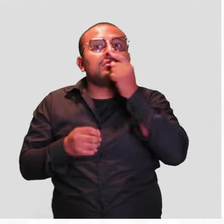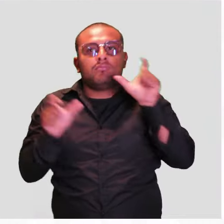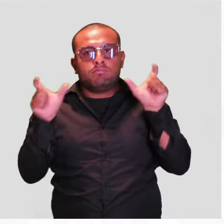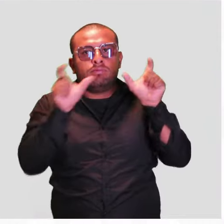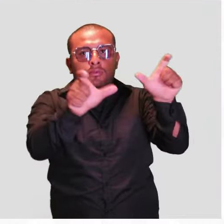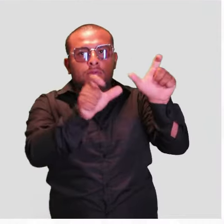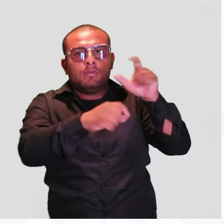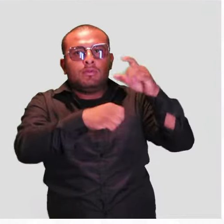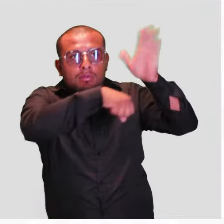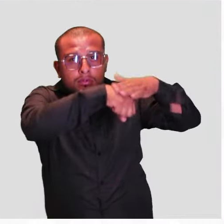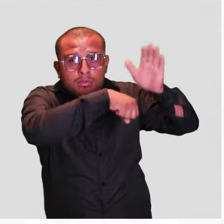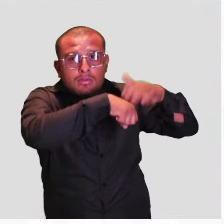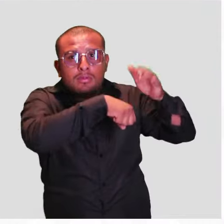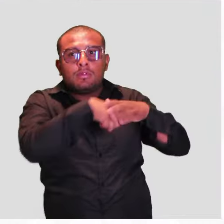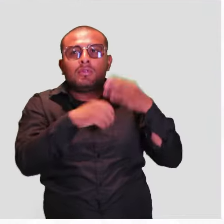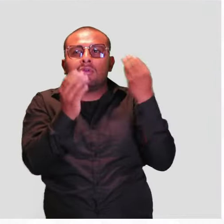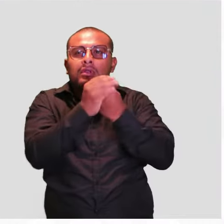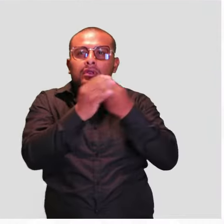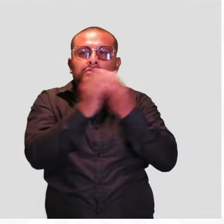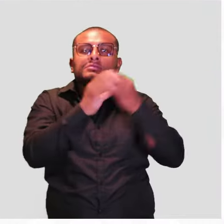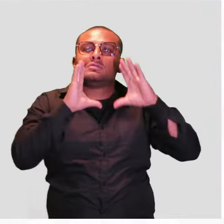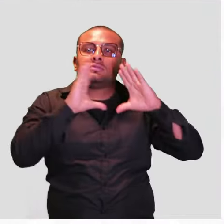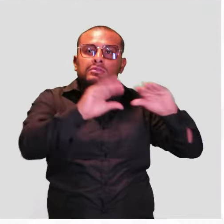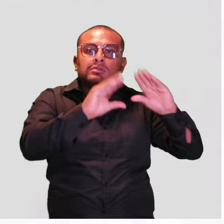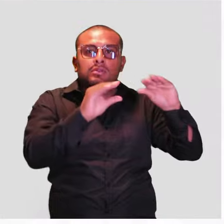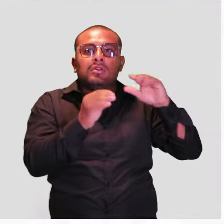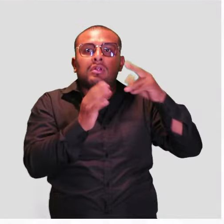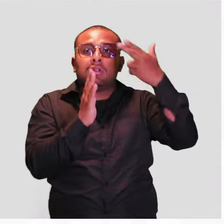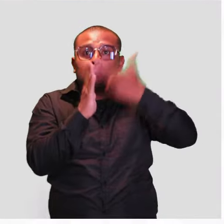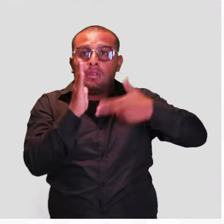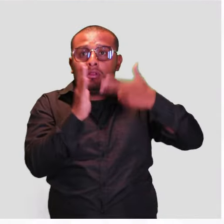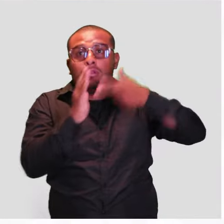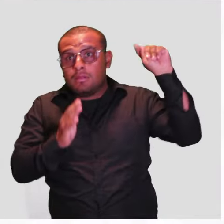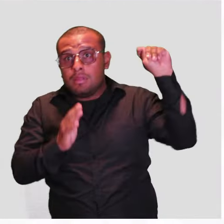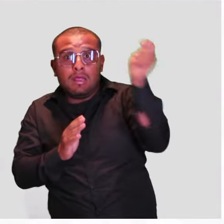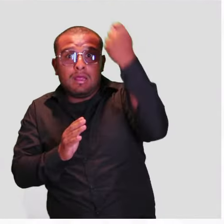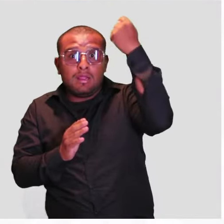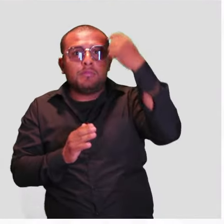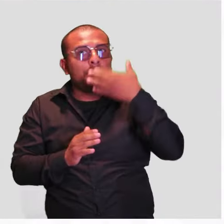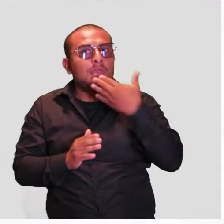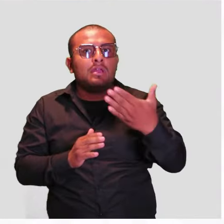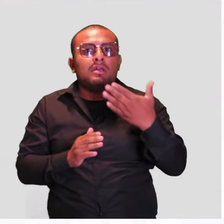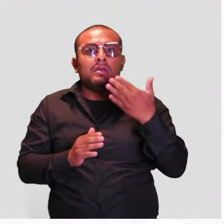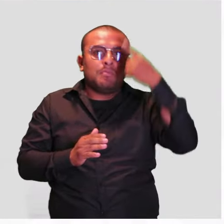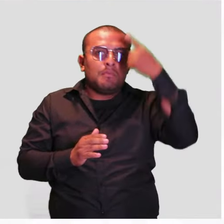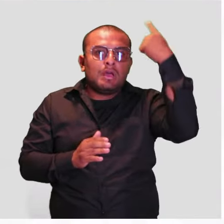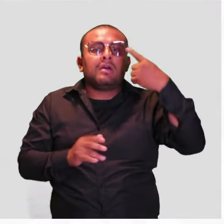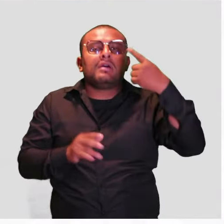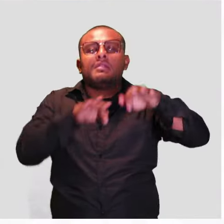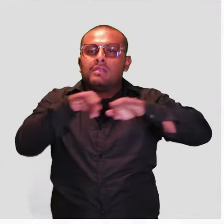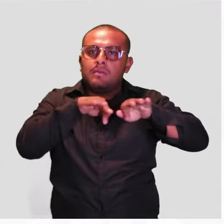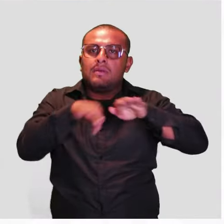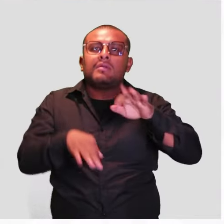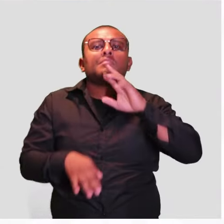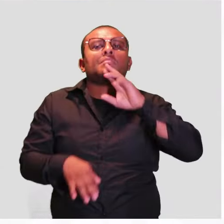Vamos a mejorar y actualizar herramientas tecnológicas para que ellos puedan desarrollar una mejor labor. También se va a buscar mejorar su calidad